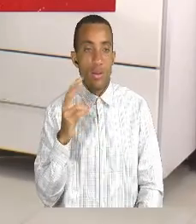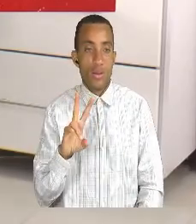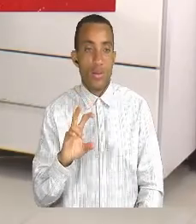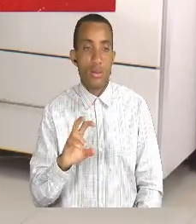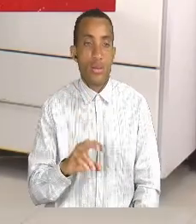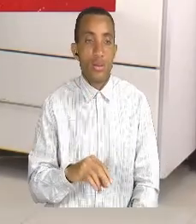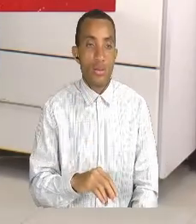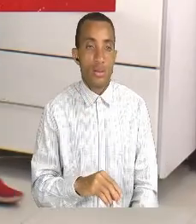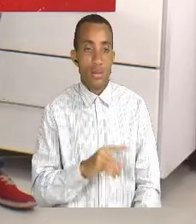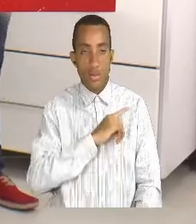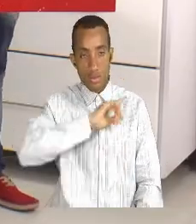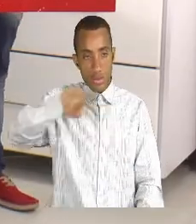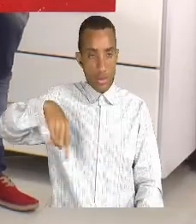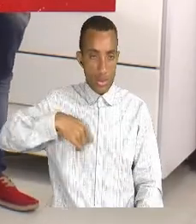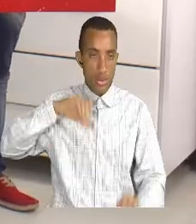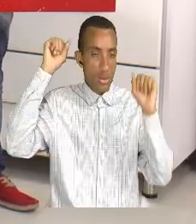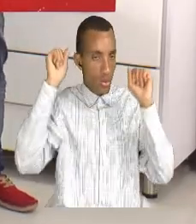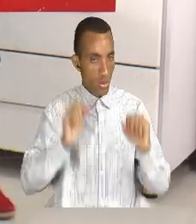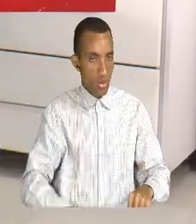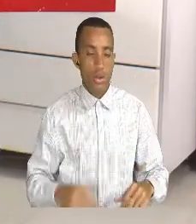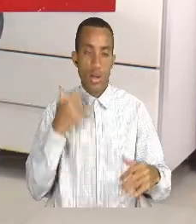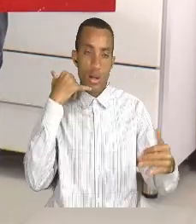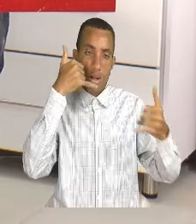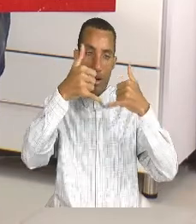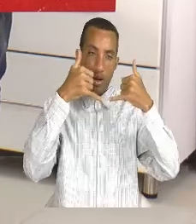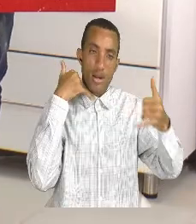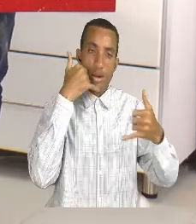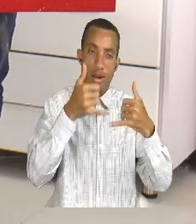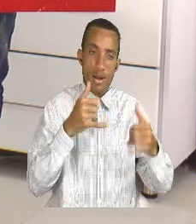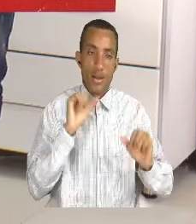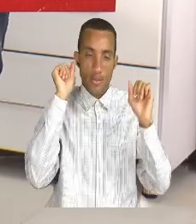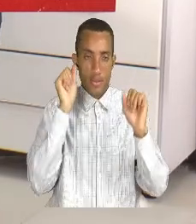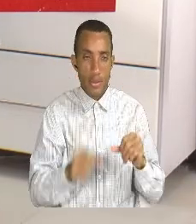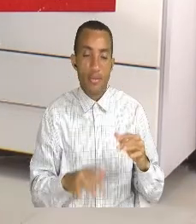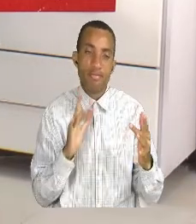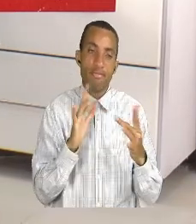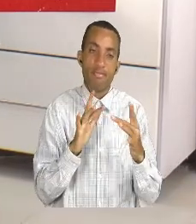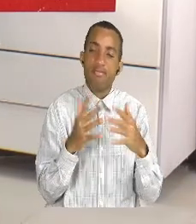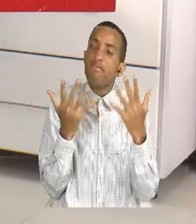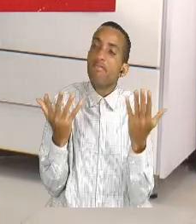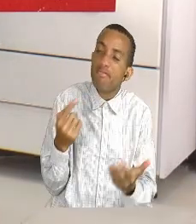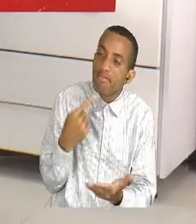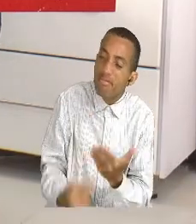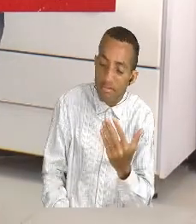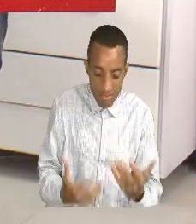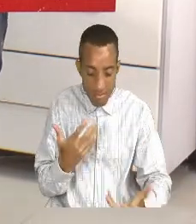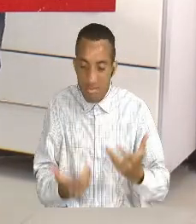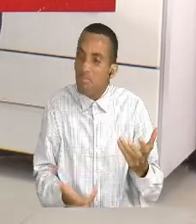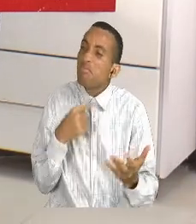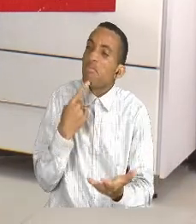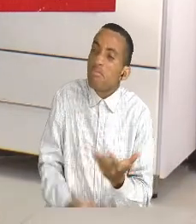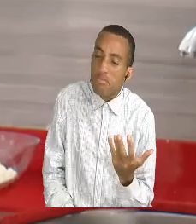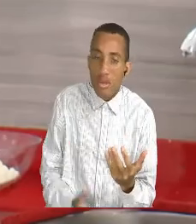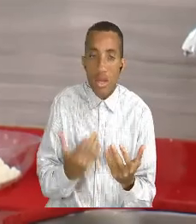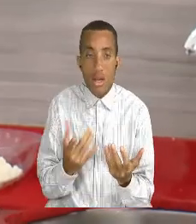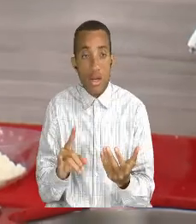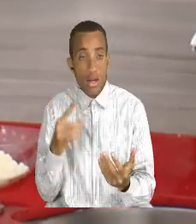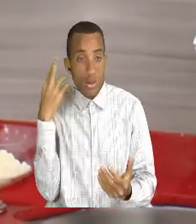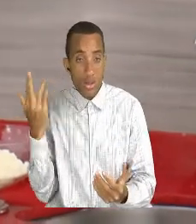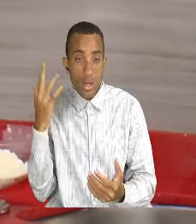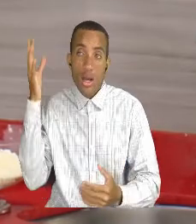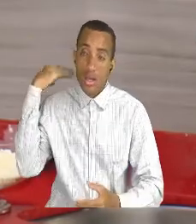que nuestros televidentes se comuniquen con nosotros para estar en contacto, saber qué quieren que les preparemos, si quieren que les repitamos alguna